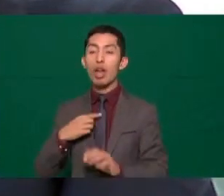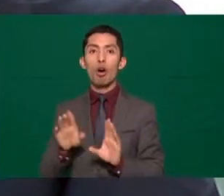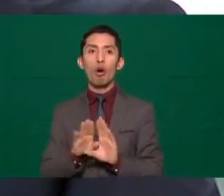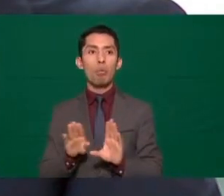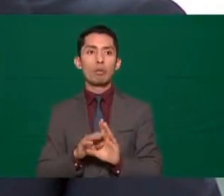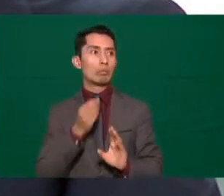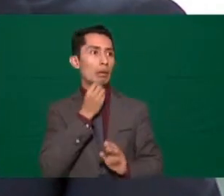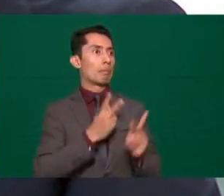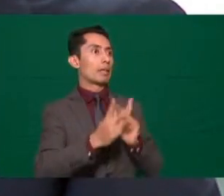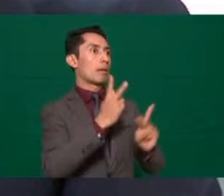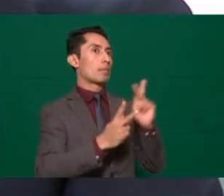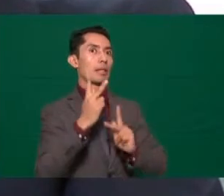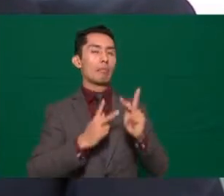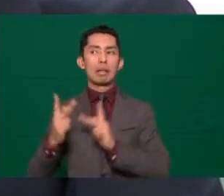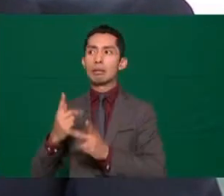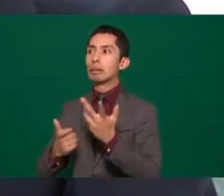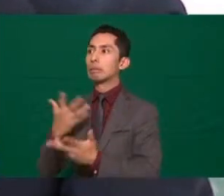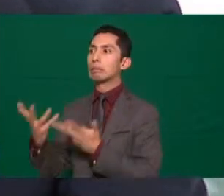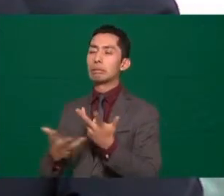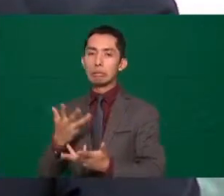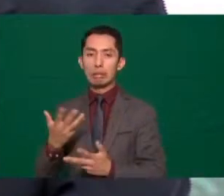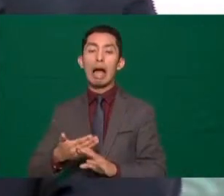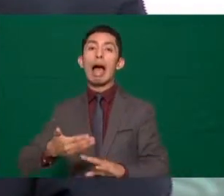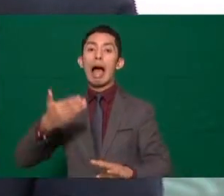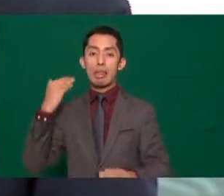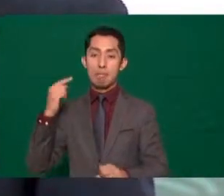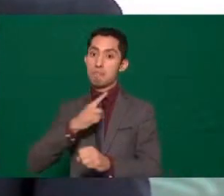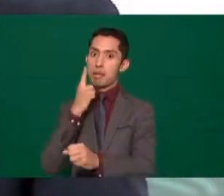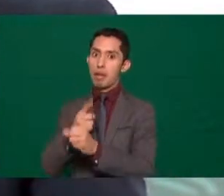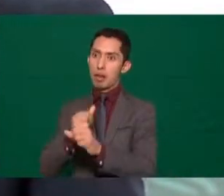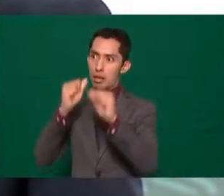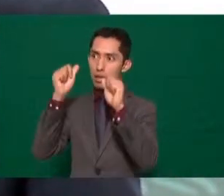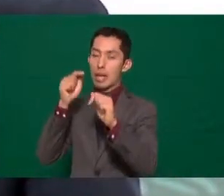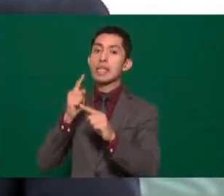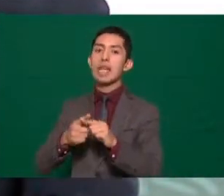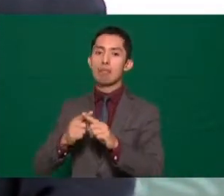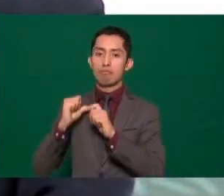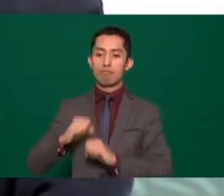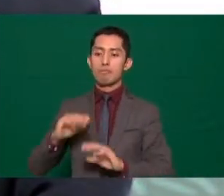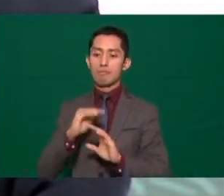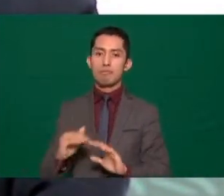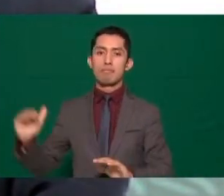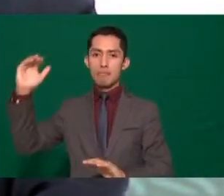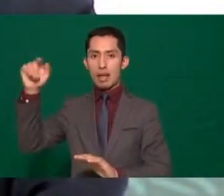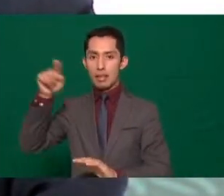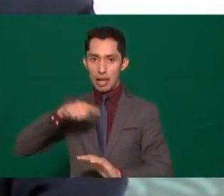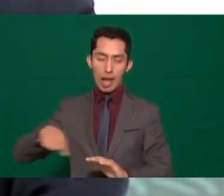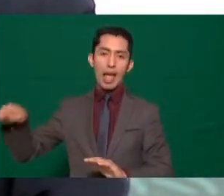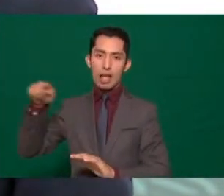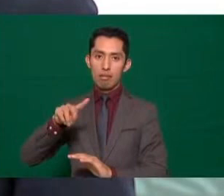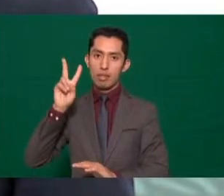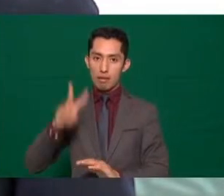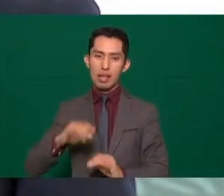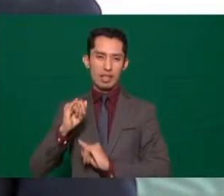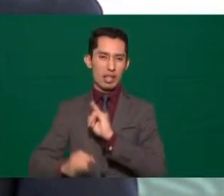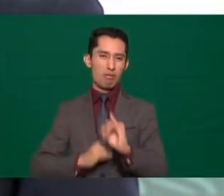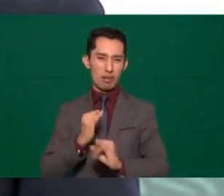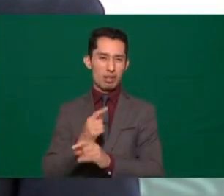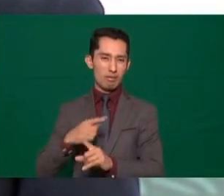Eso es lo que recomendaban y siguen recomendando los organismos financieros